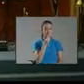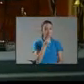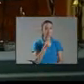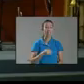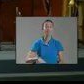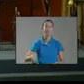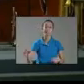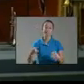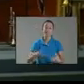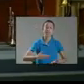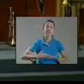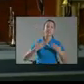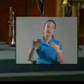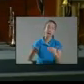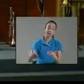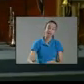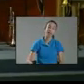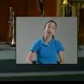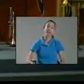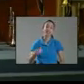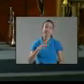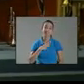Israel. Al final la atinaste vos.